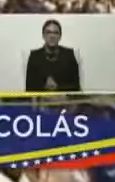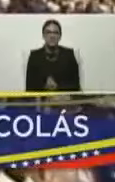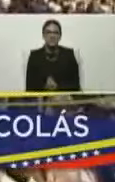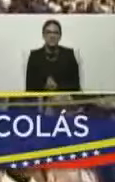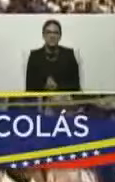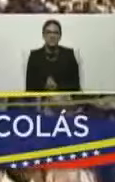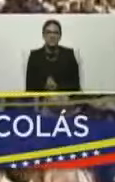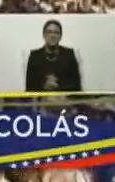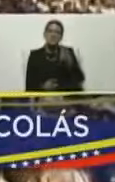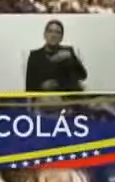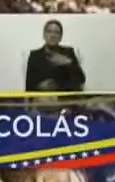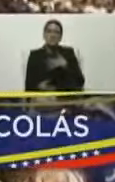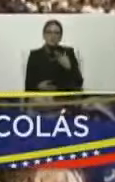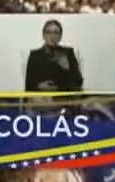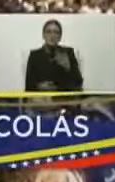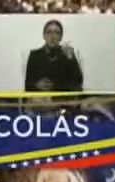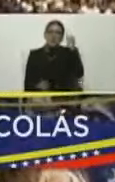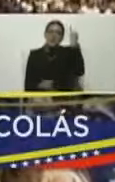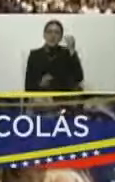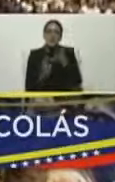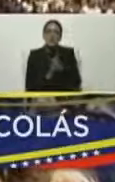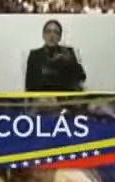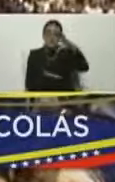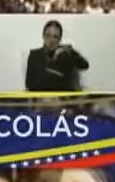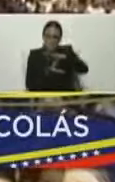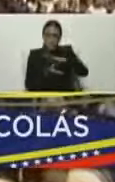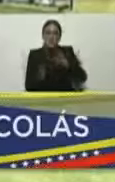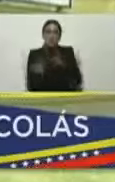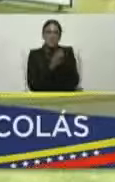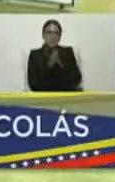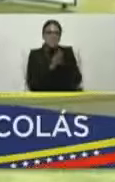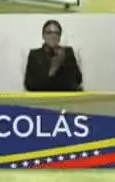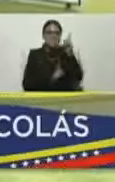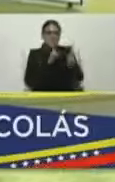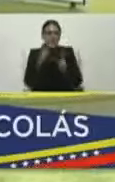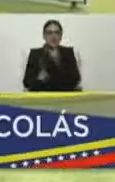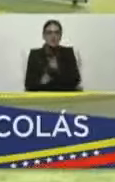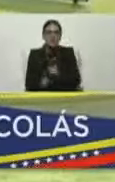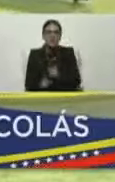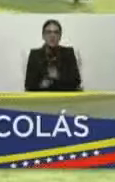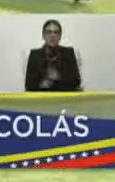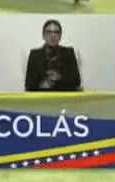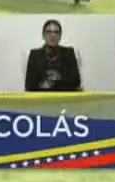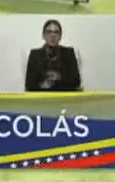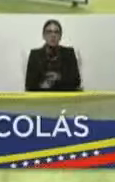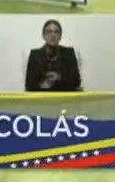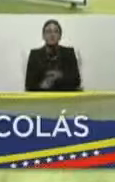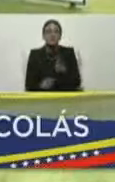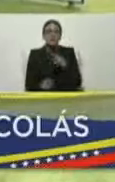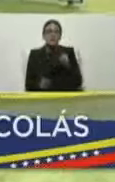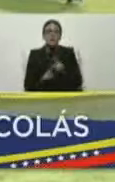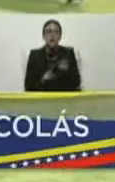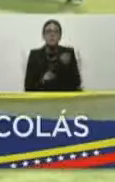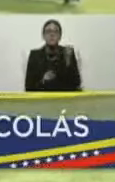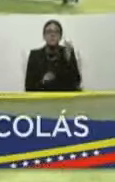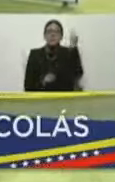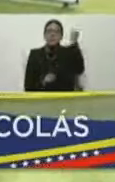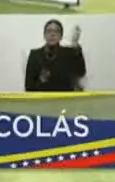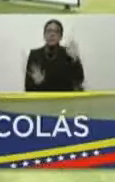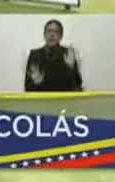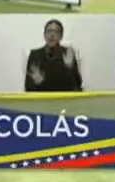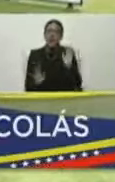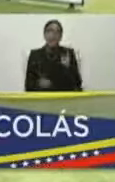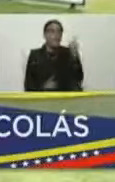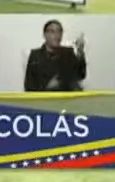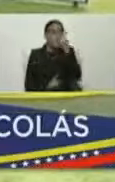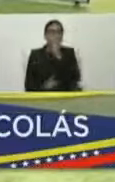Una ciudad del emprendimiento, ¿vale? Me parece, arrancandito, una gran idea. Tener en cada